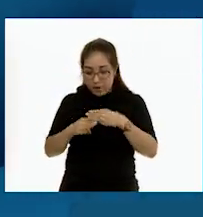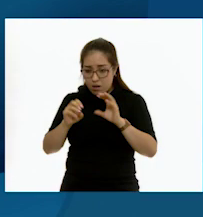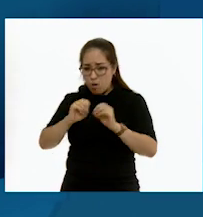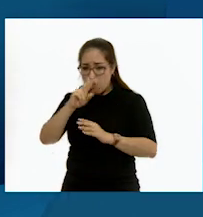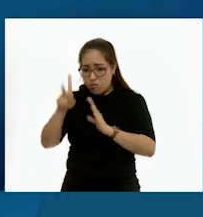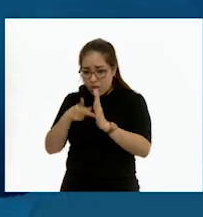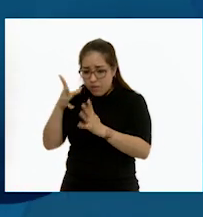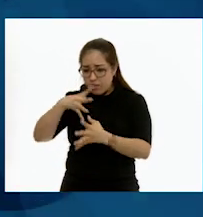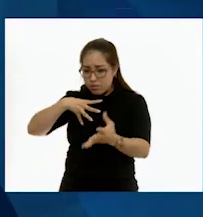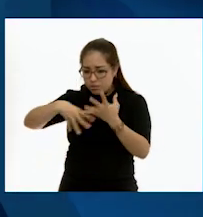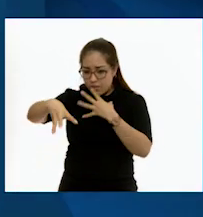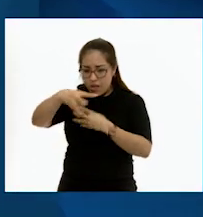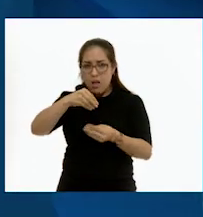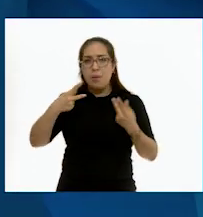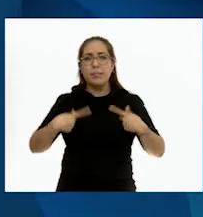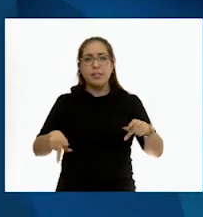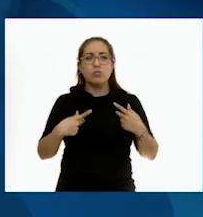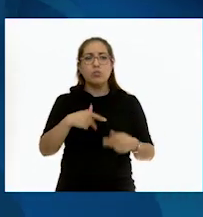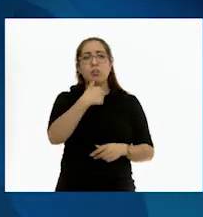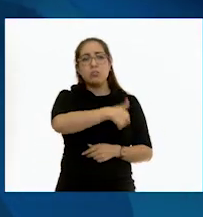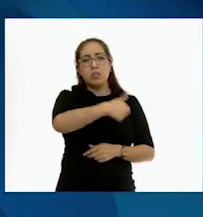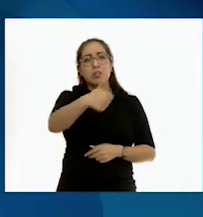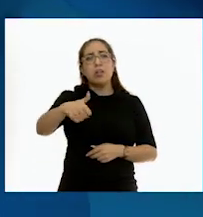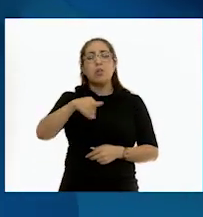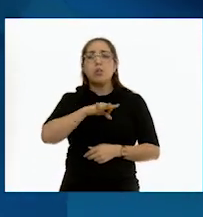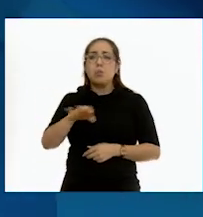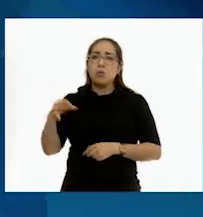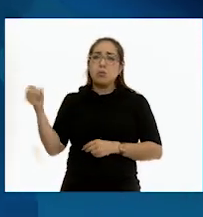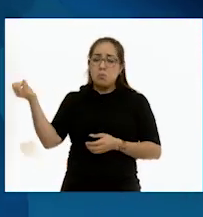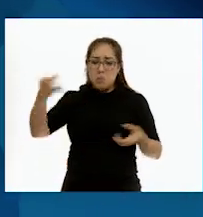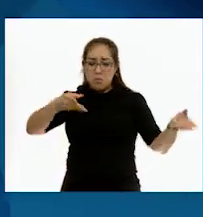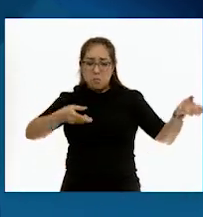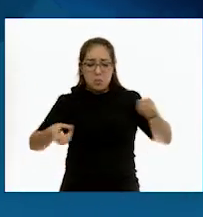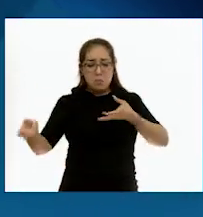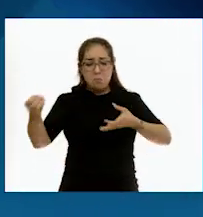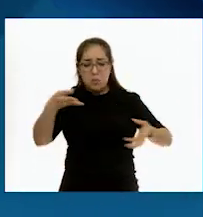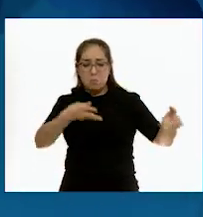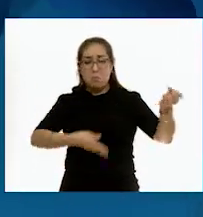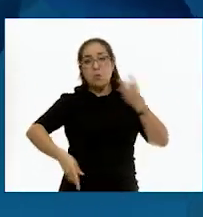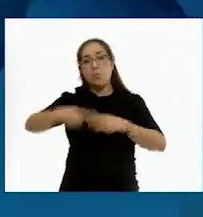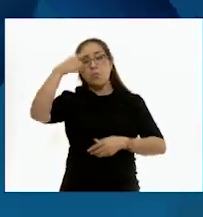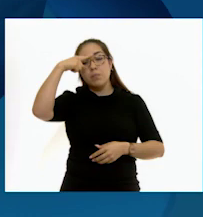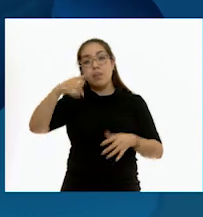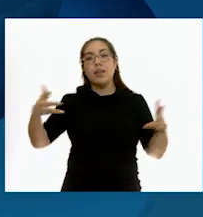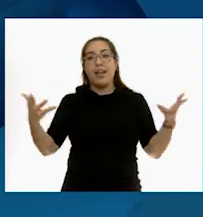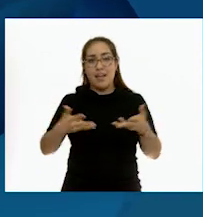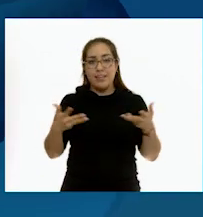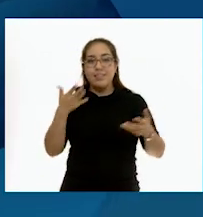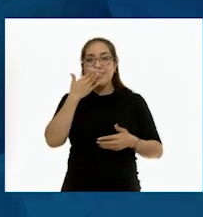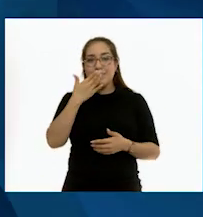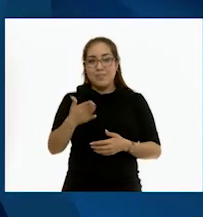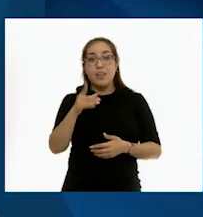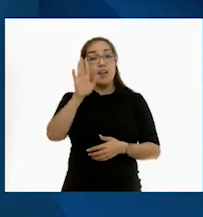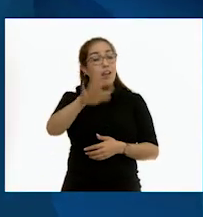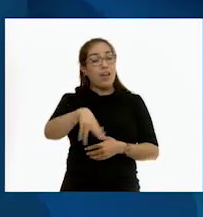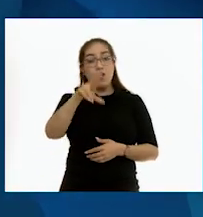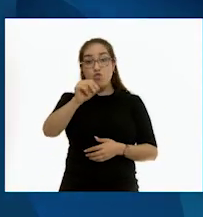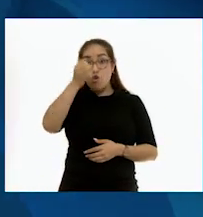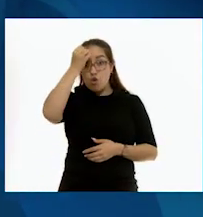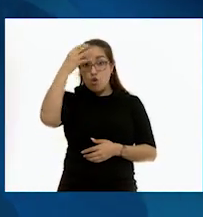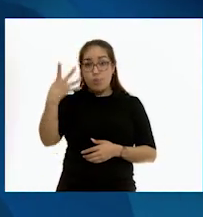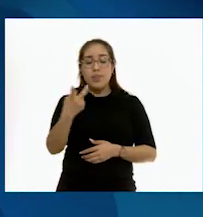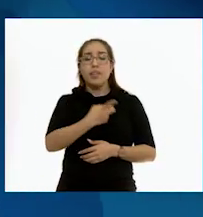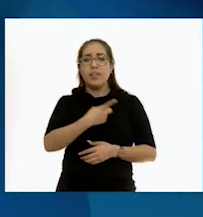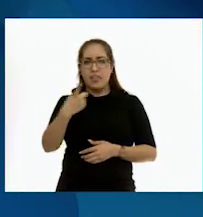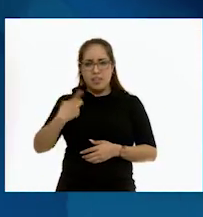que todo el grupo puede llevar de su casa y que sirvan para ser adaptadas. Y no olvidemos que